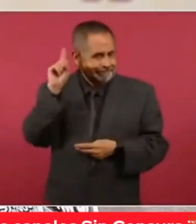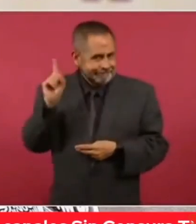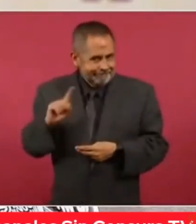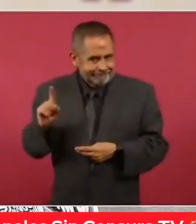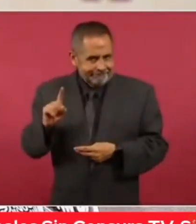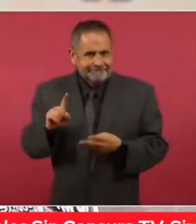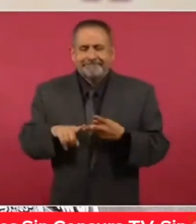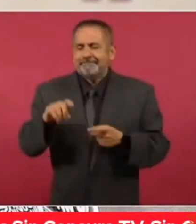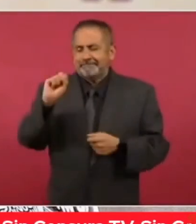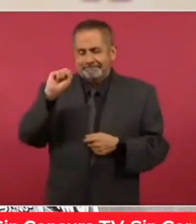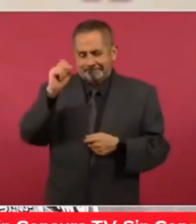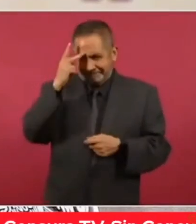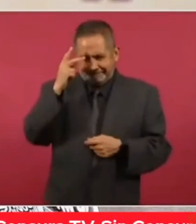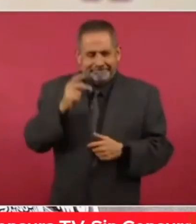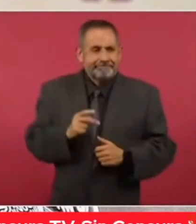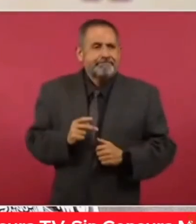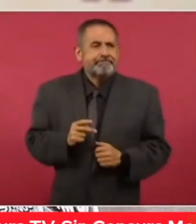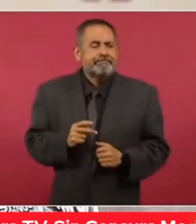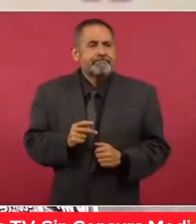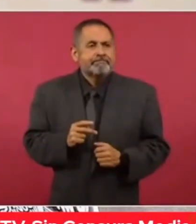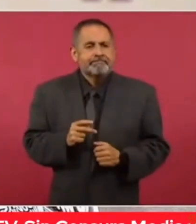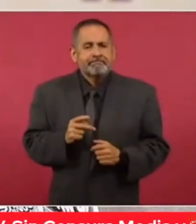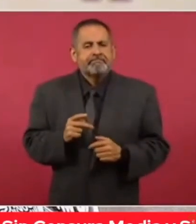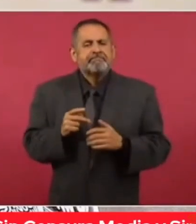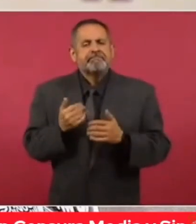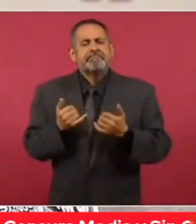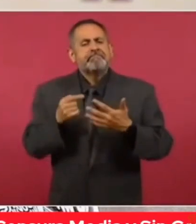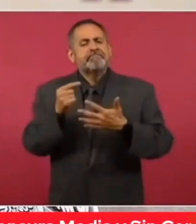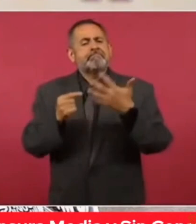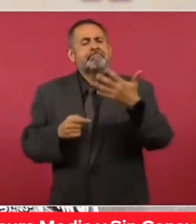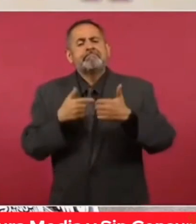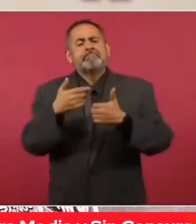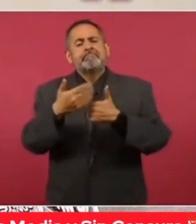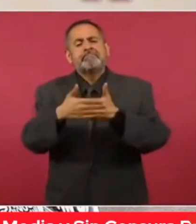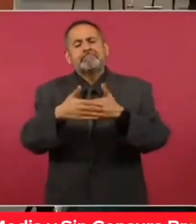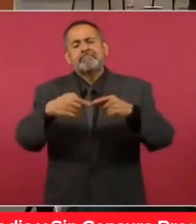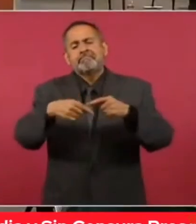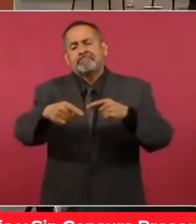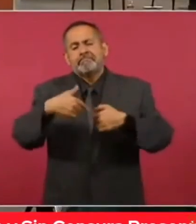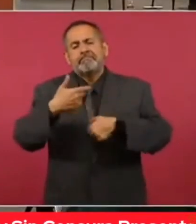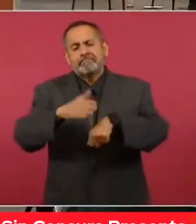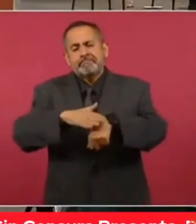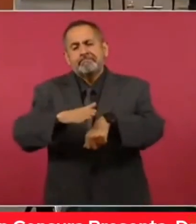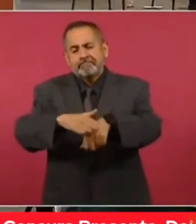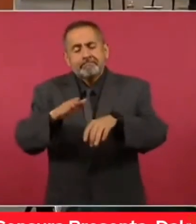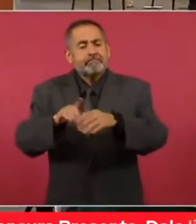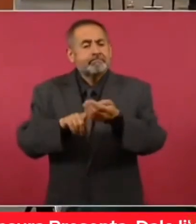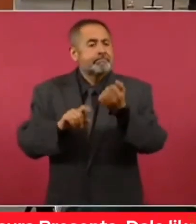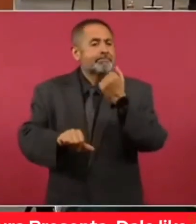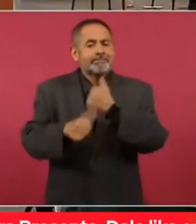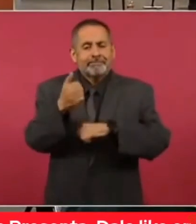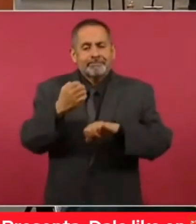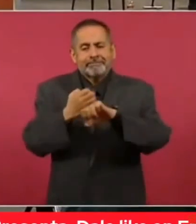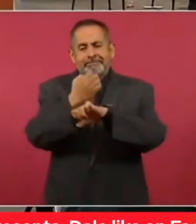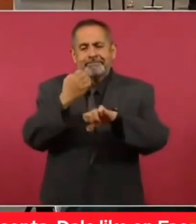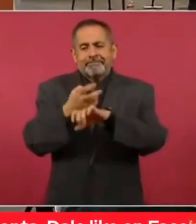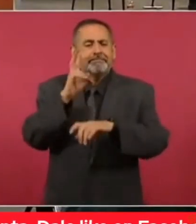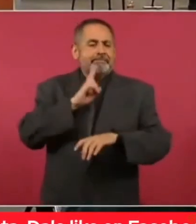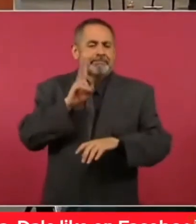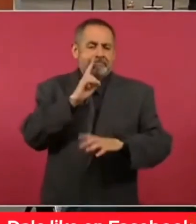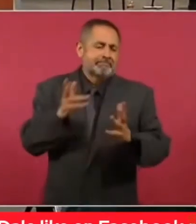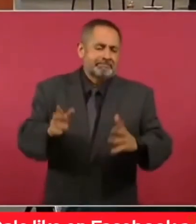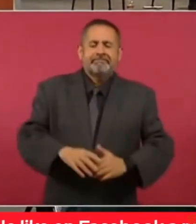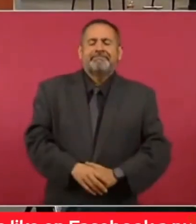Potosí, y finalmente los avances más importantes generales en 11 estados.